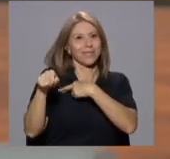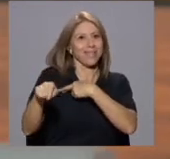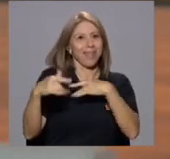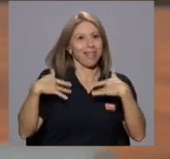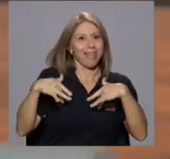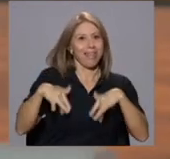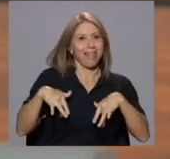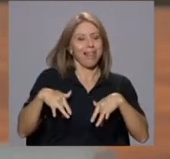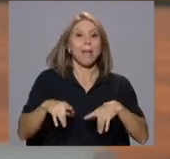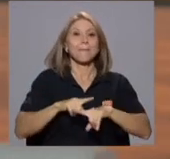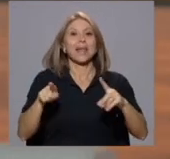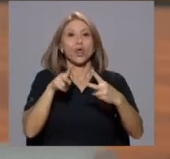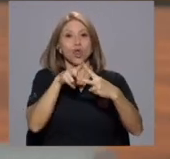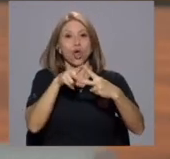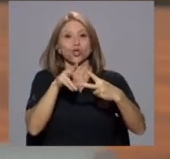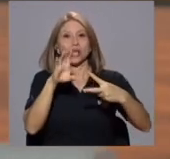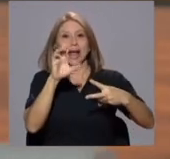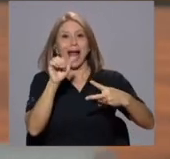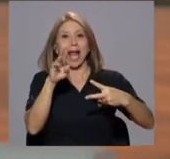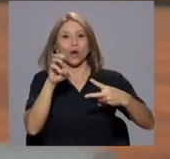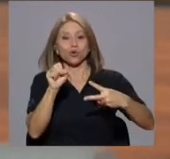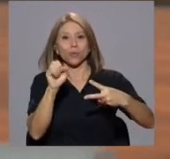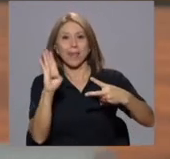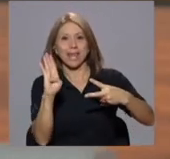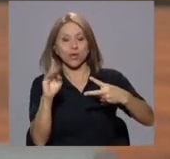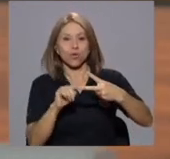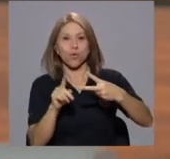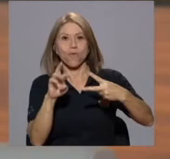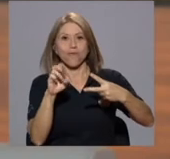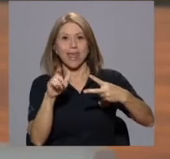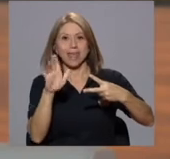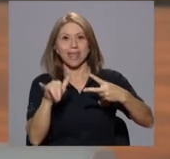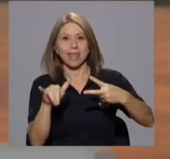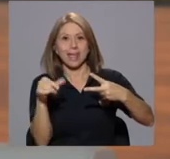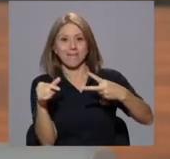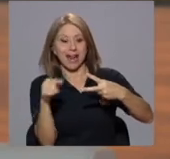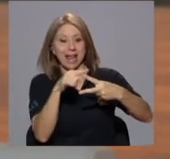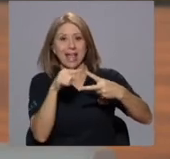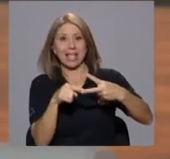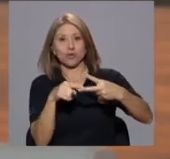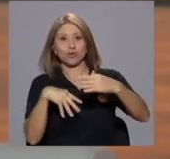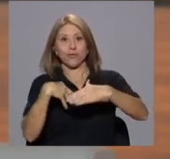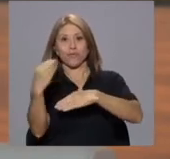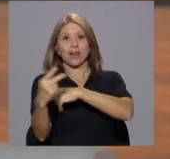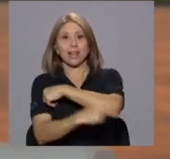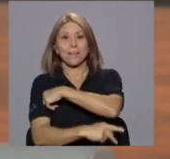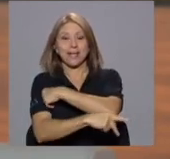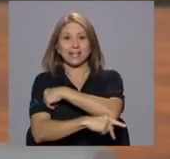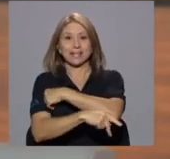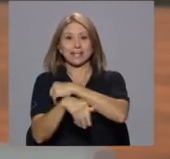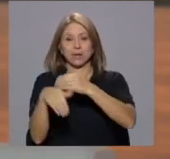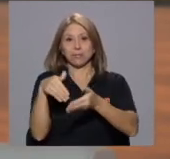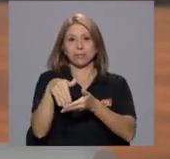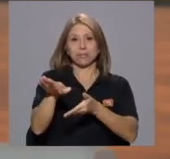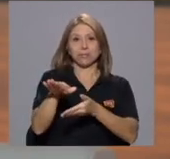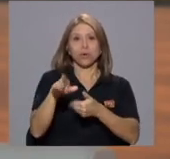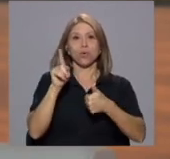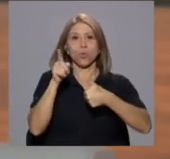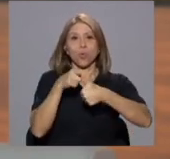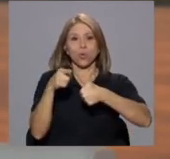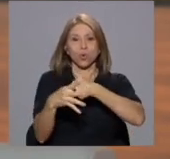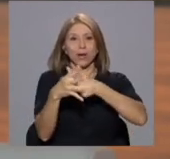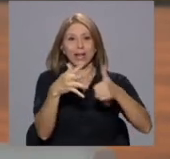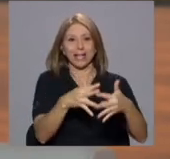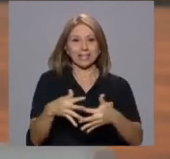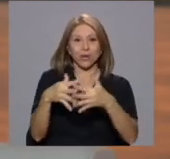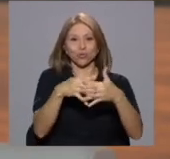dos dirigentes, Carlos Becchi y Freddy Guevara, que están exiliados. Entonces, uno en Estados Unidos y otro en la Embajada de Chile